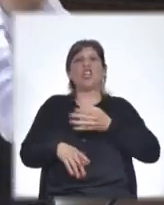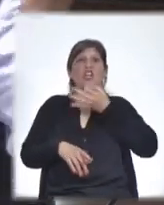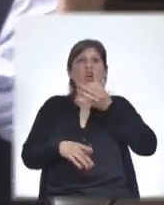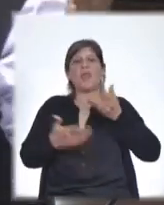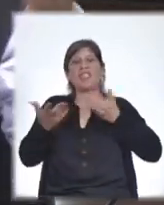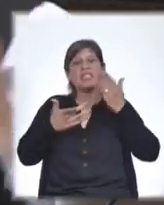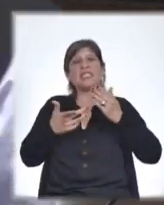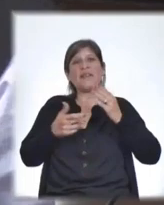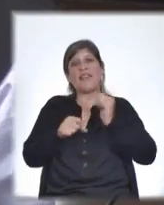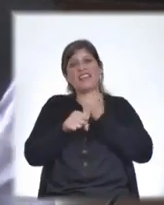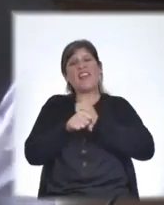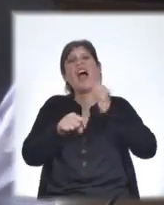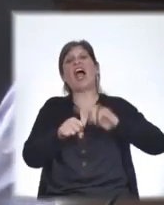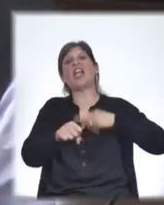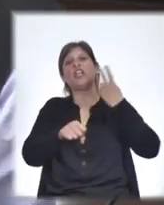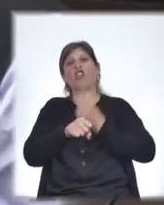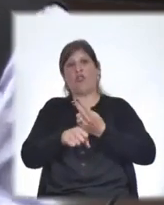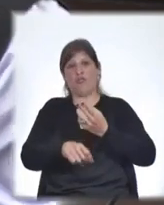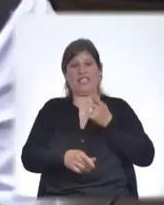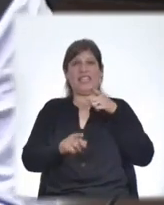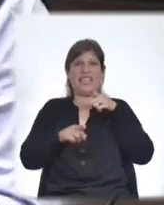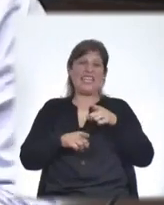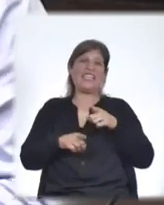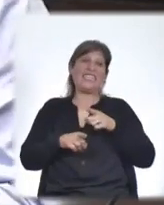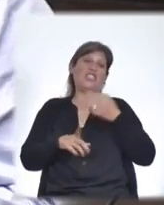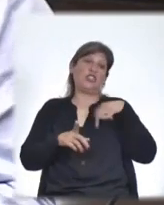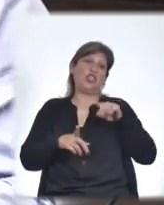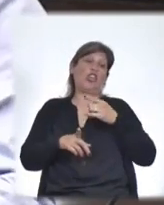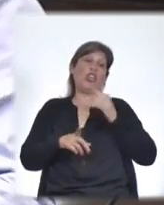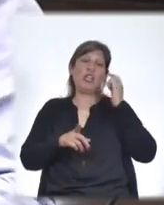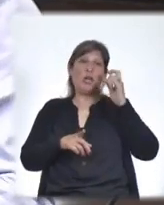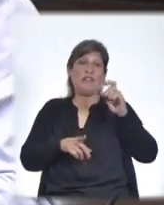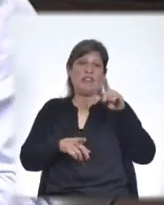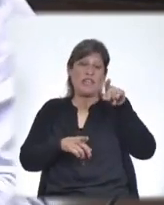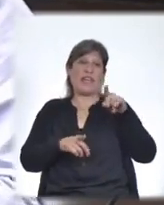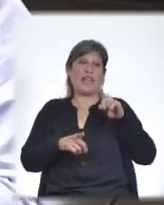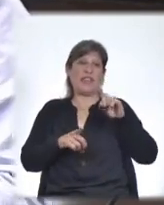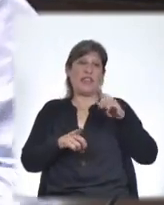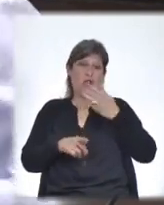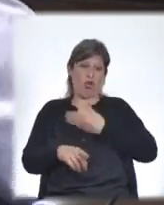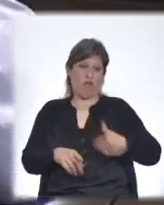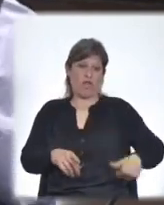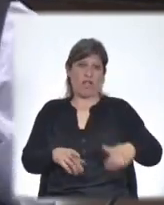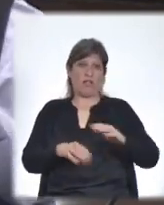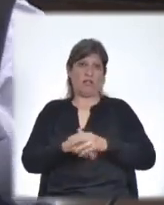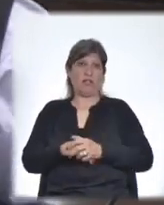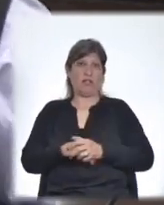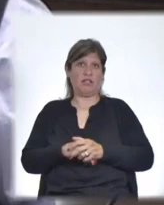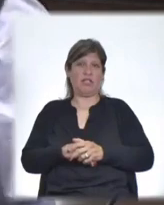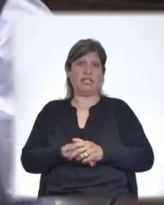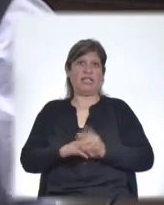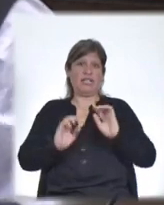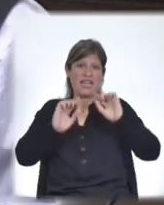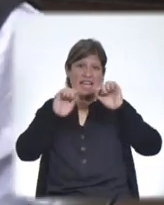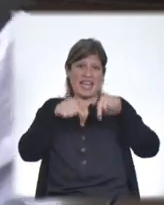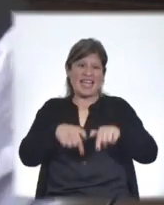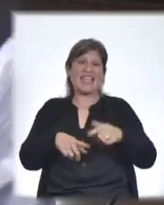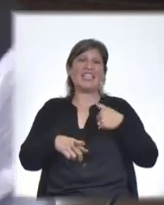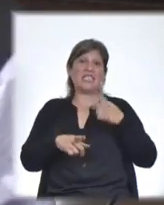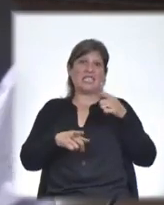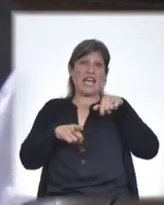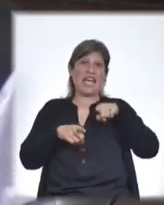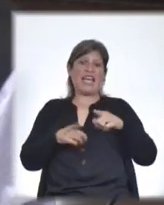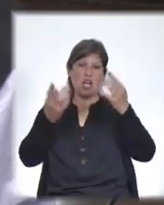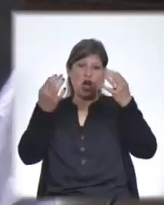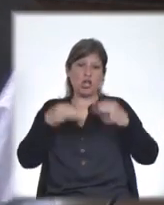trabaja el doble. Ese es el mensaje que el gobierno está proyectando. Ese es, en definitiva, lo que termina pasando